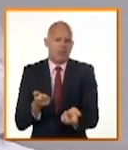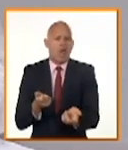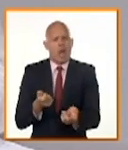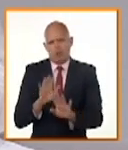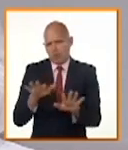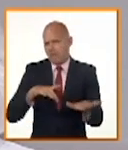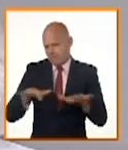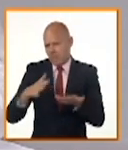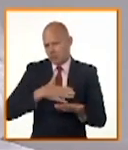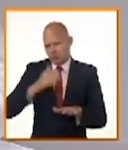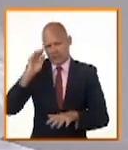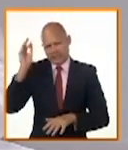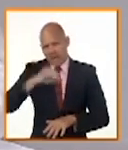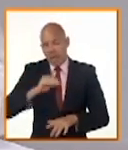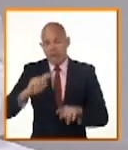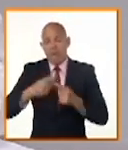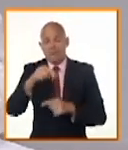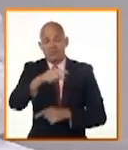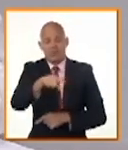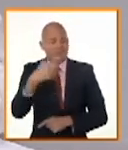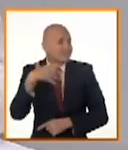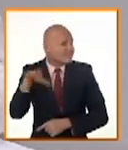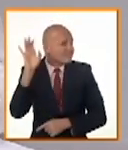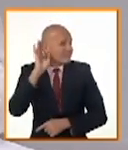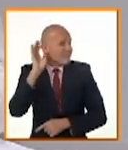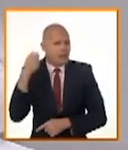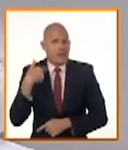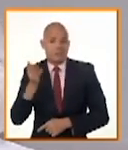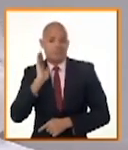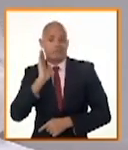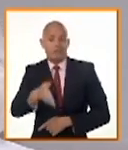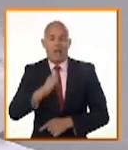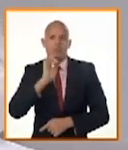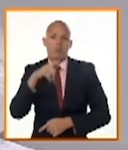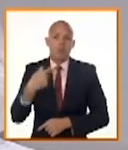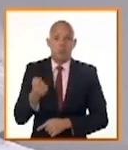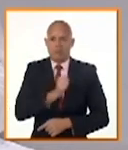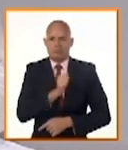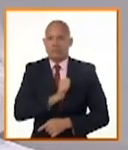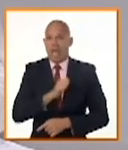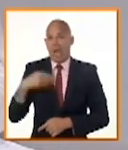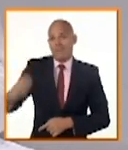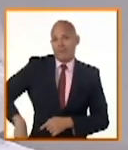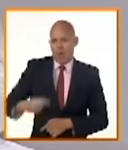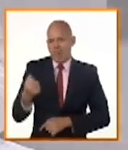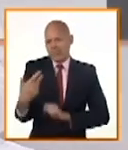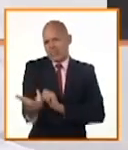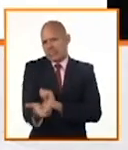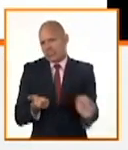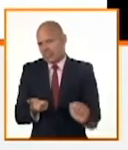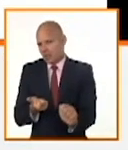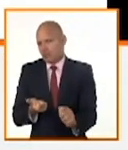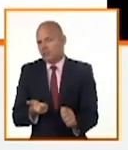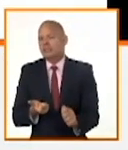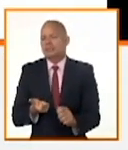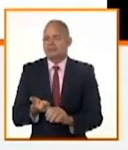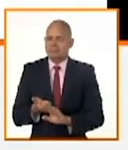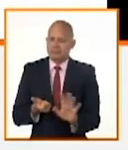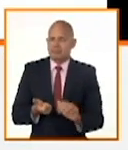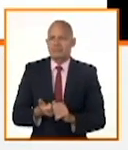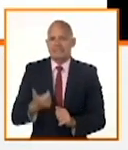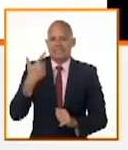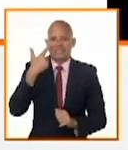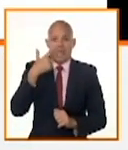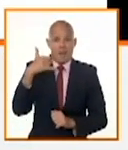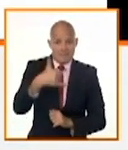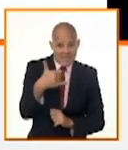el cajero automático lo de que este caso los actores que Se mantenían utilizando la red de carrera automático sin embargo ya hemos visto en otros días que con